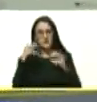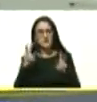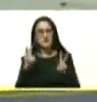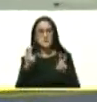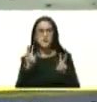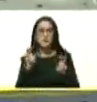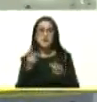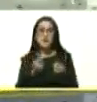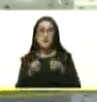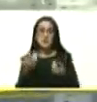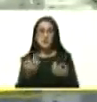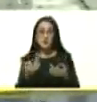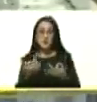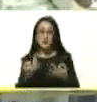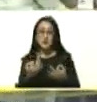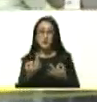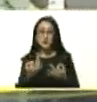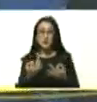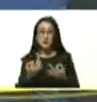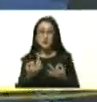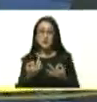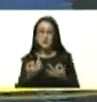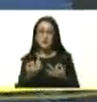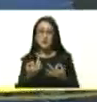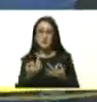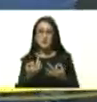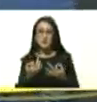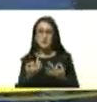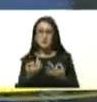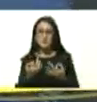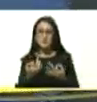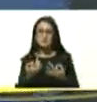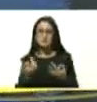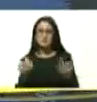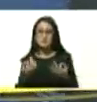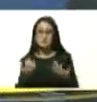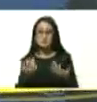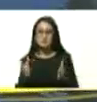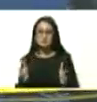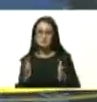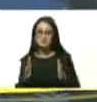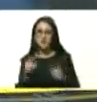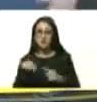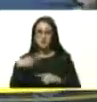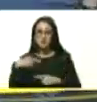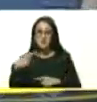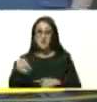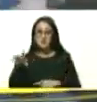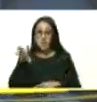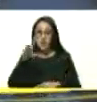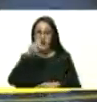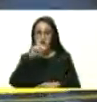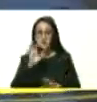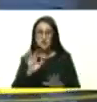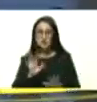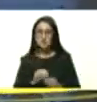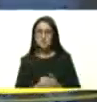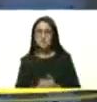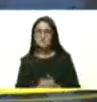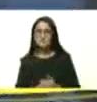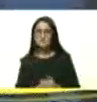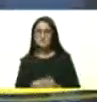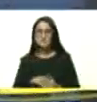la nueva economía real sea altamente factible de alcanzar en los próximos años, presidente. Bueno,